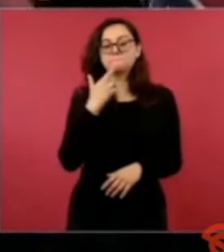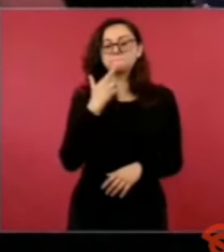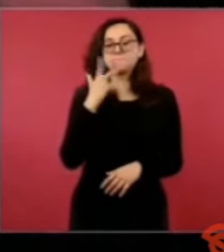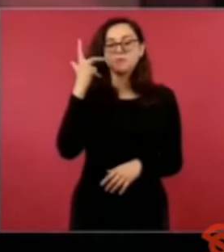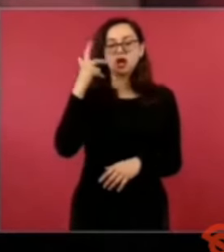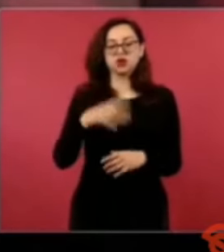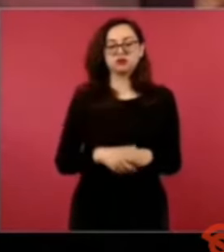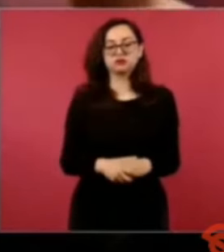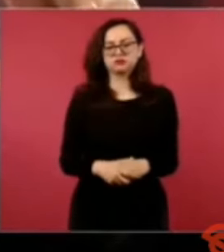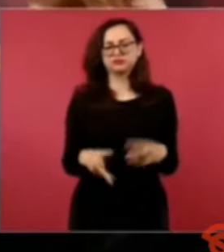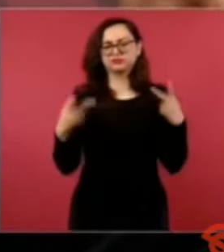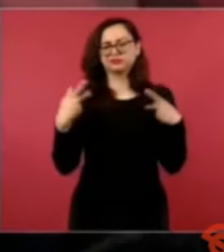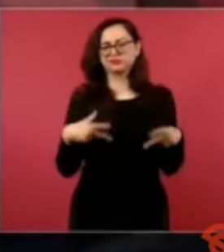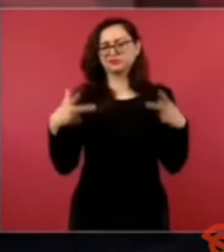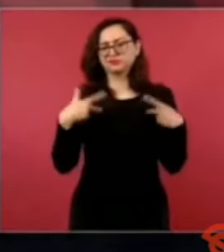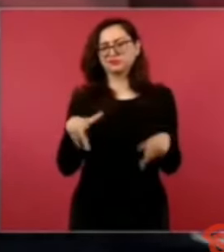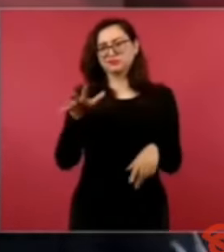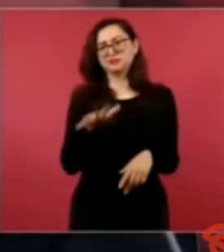el pueblo